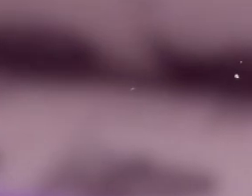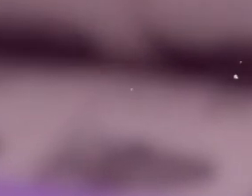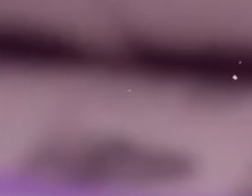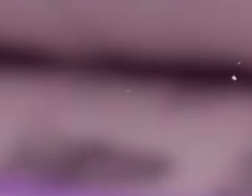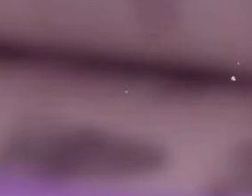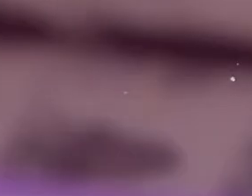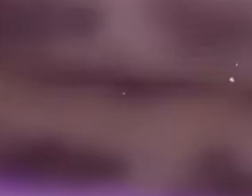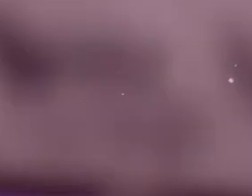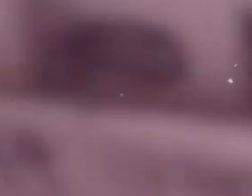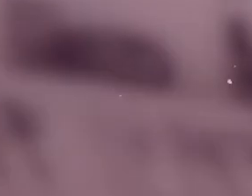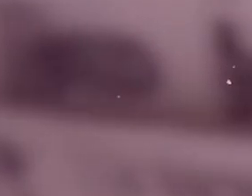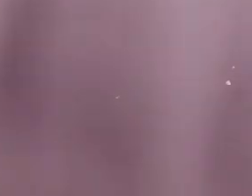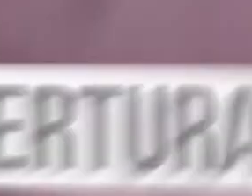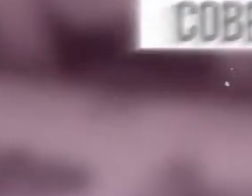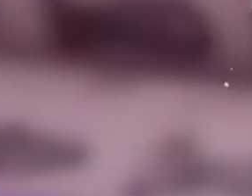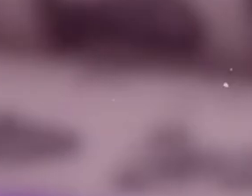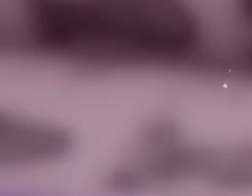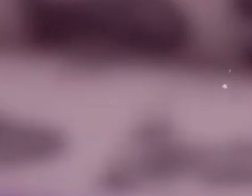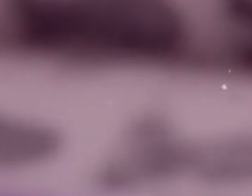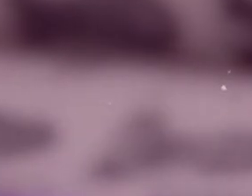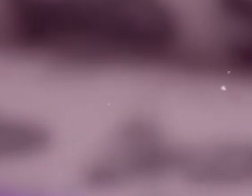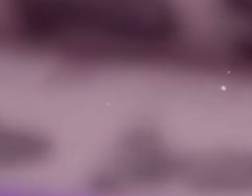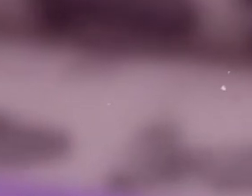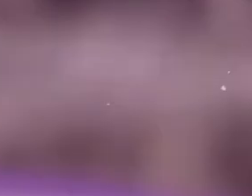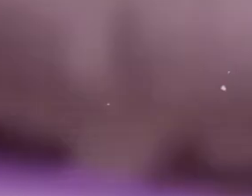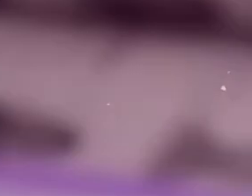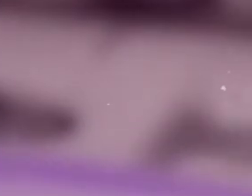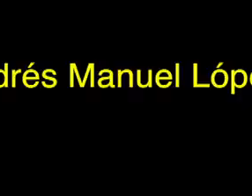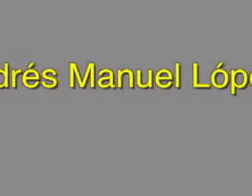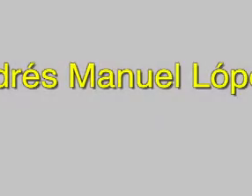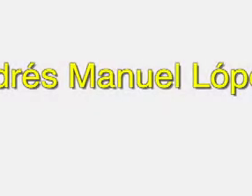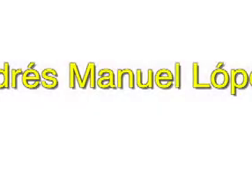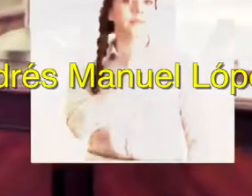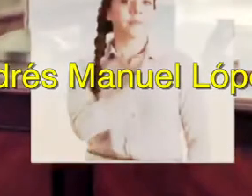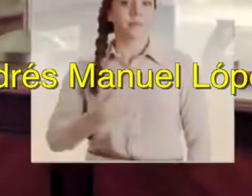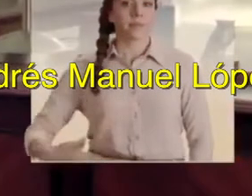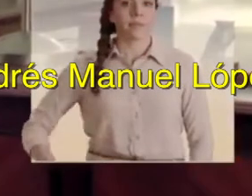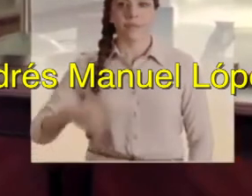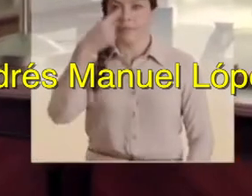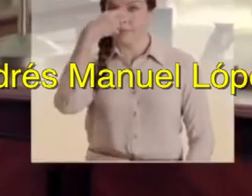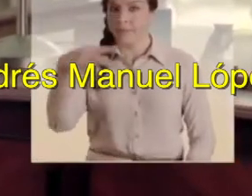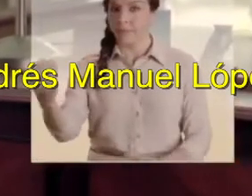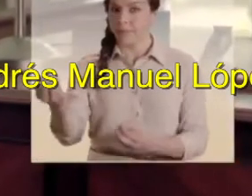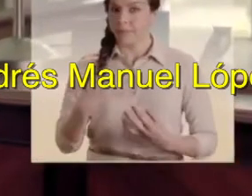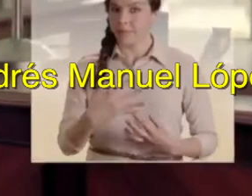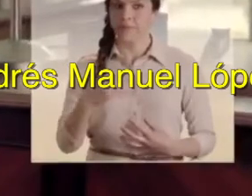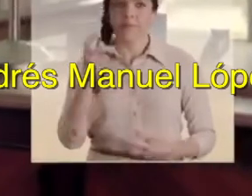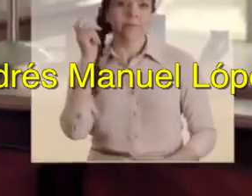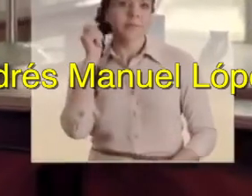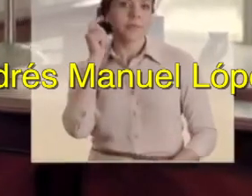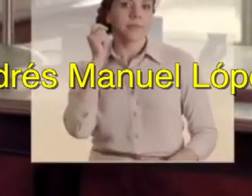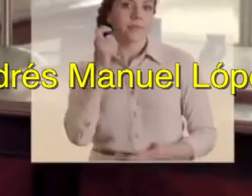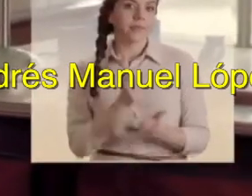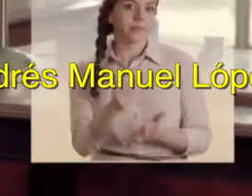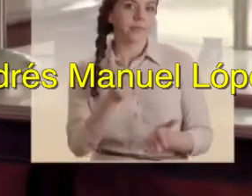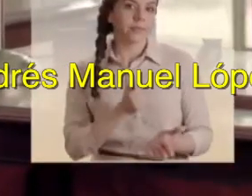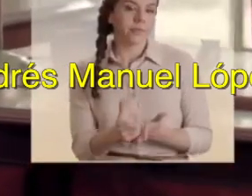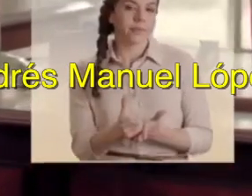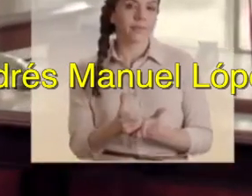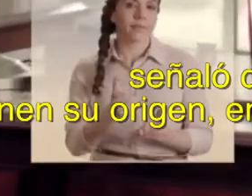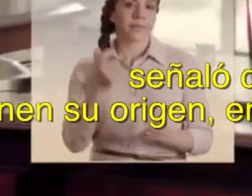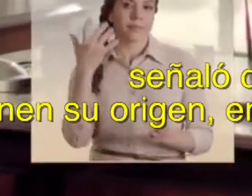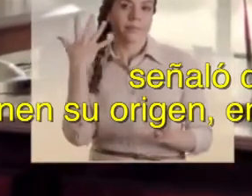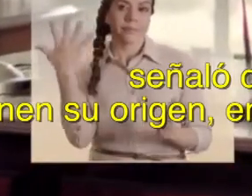Elecciones 2018. Cobertura especial. Andrés Manuel López Obrador, candidato presidencial de la coalición Juntos